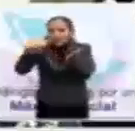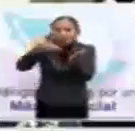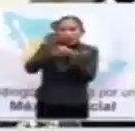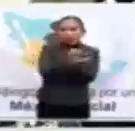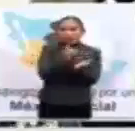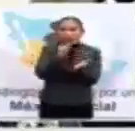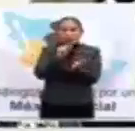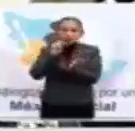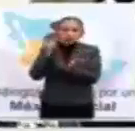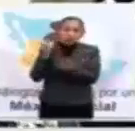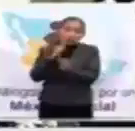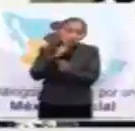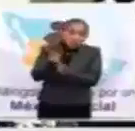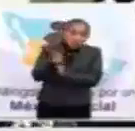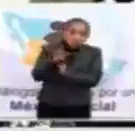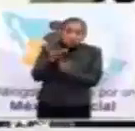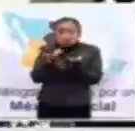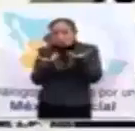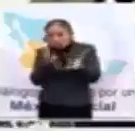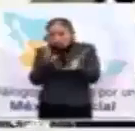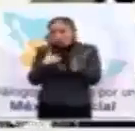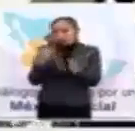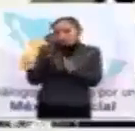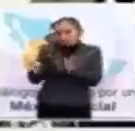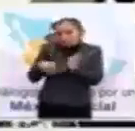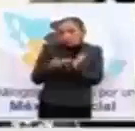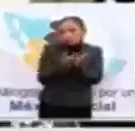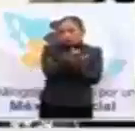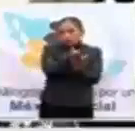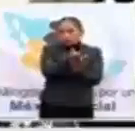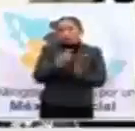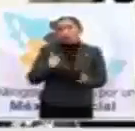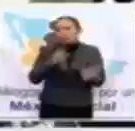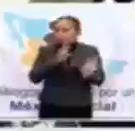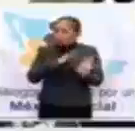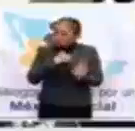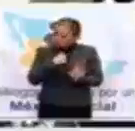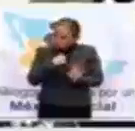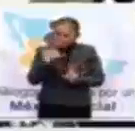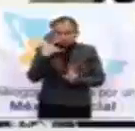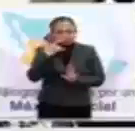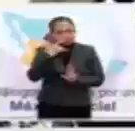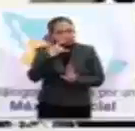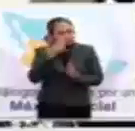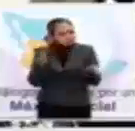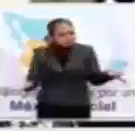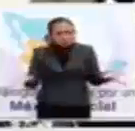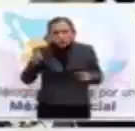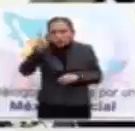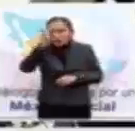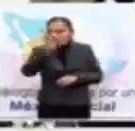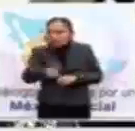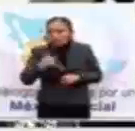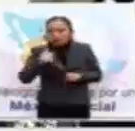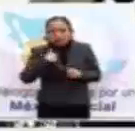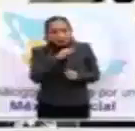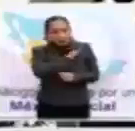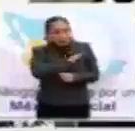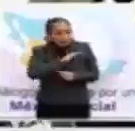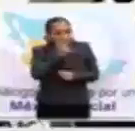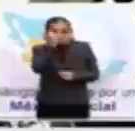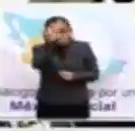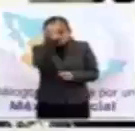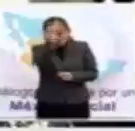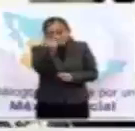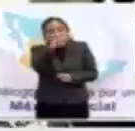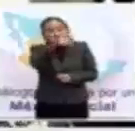aquellos no han dado los resultados previstos. Pero estamos a la orden y creemos que esta es una feliz